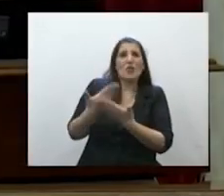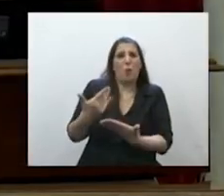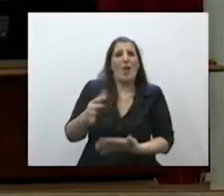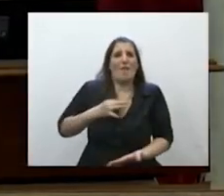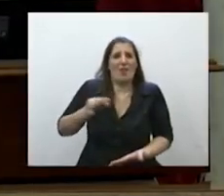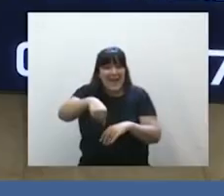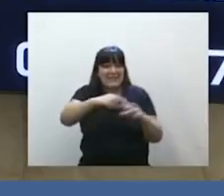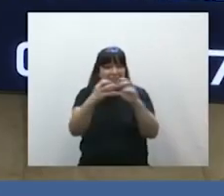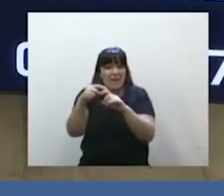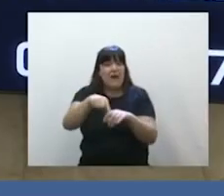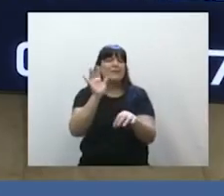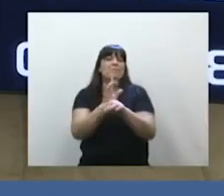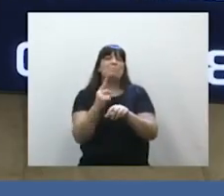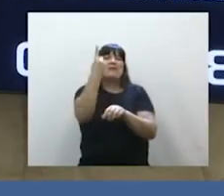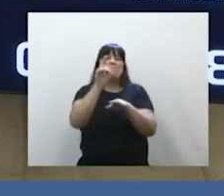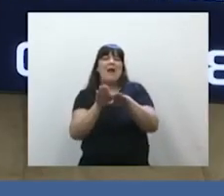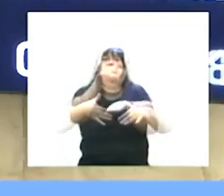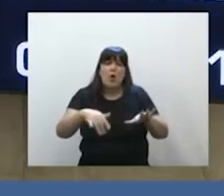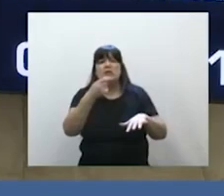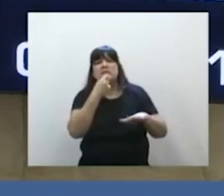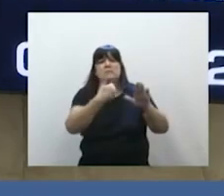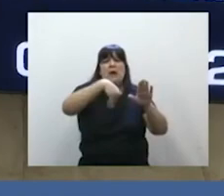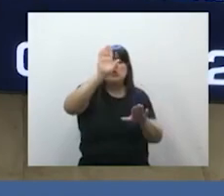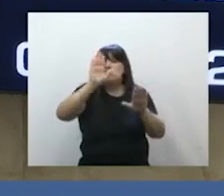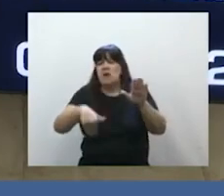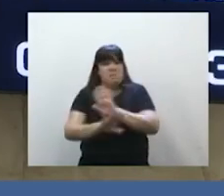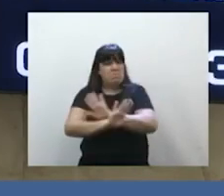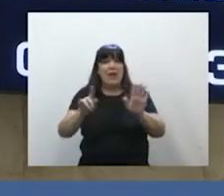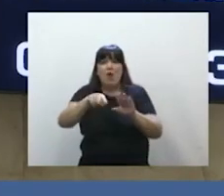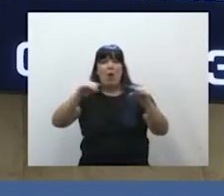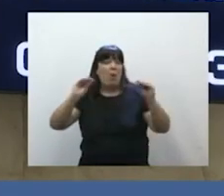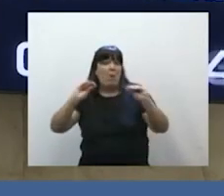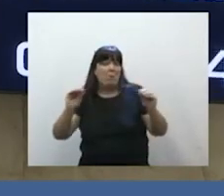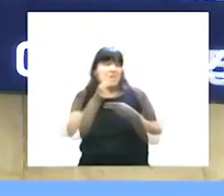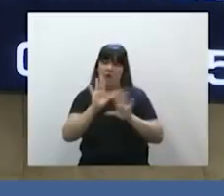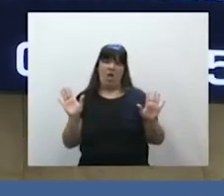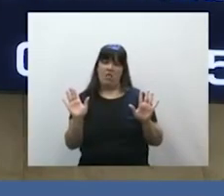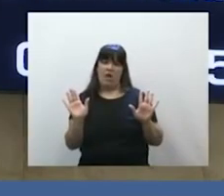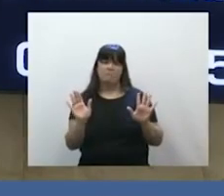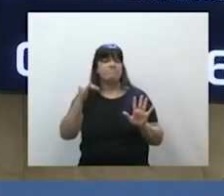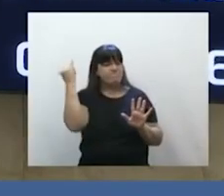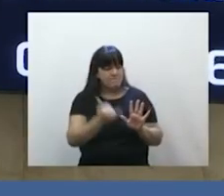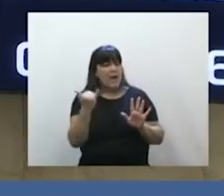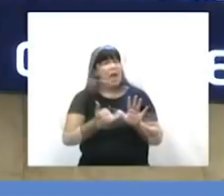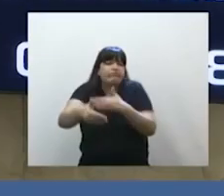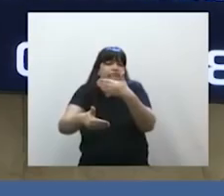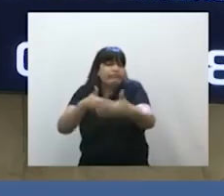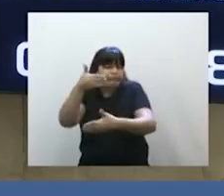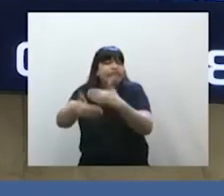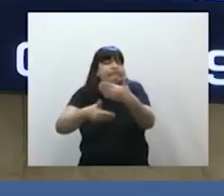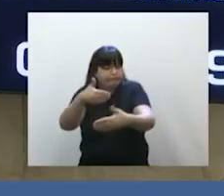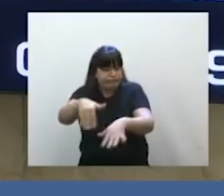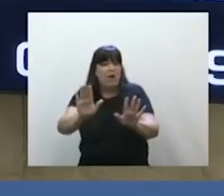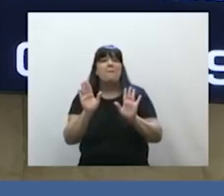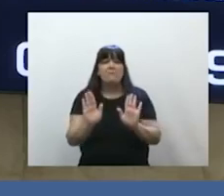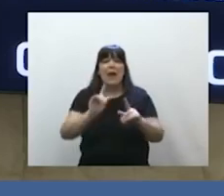derecho a la existencia. Que más allá del resultado, nada está perdido. Nada está perdido, porque es solo cuestión de tiempo para que desde